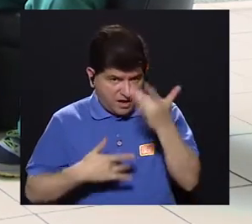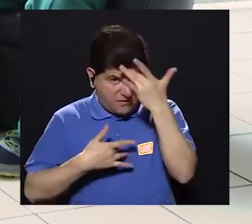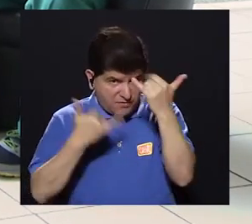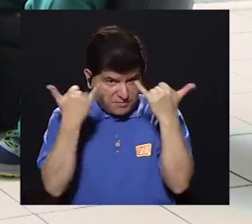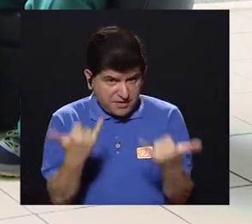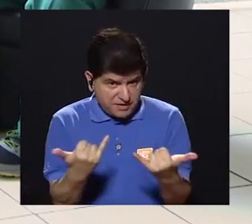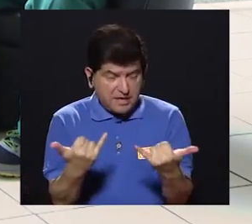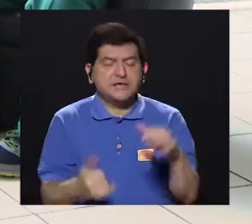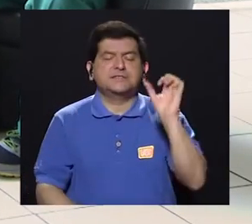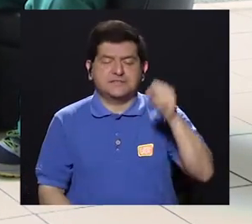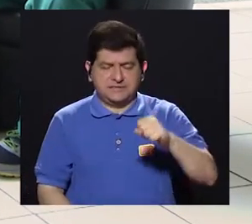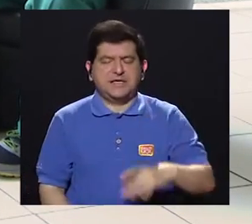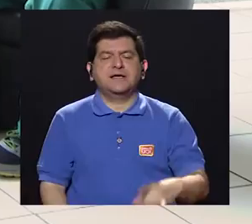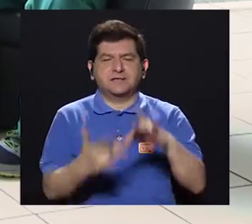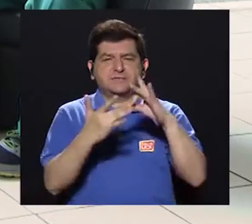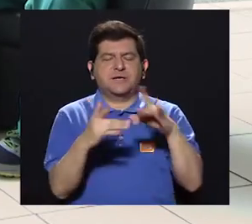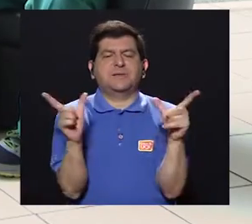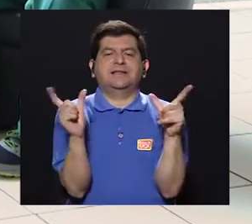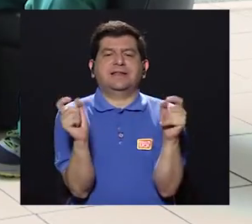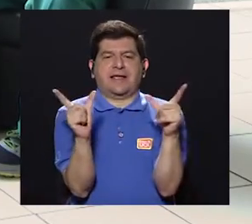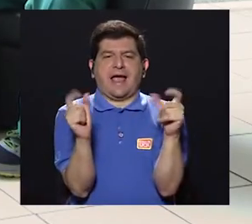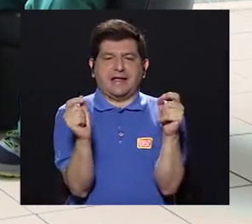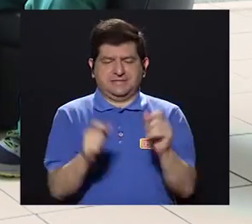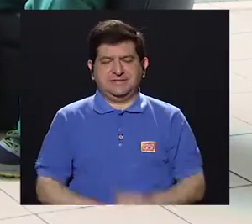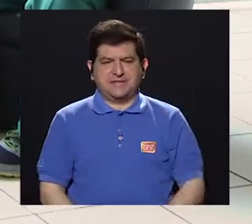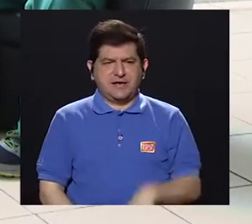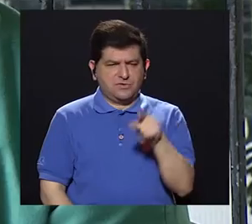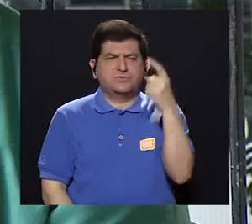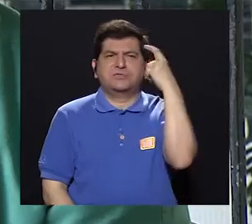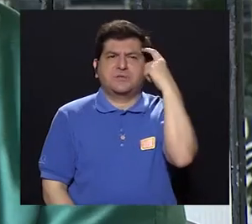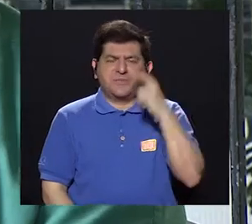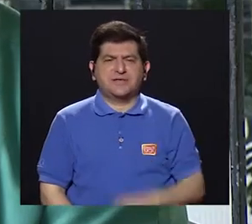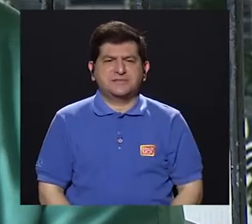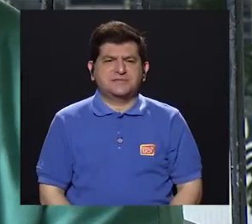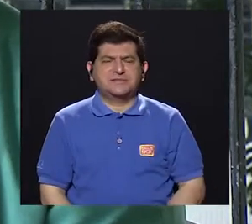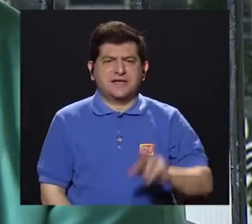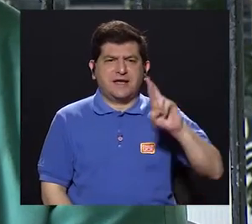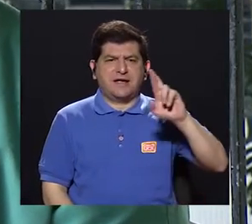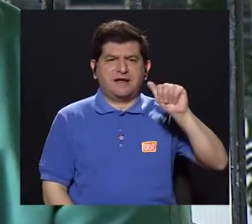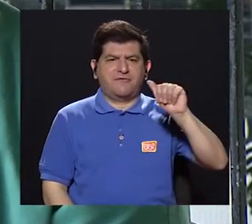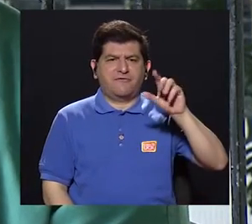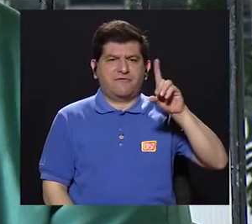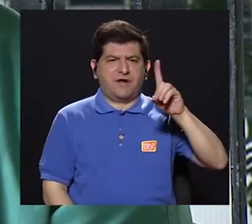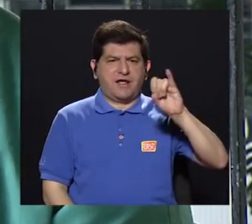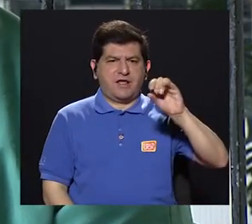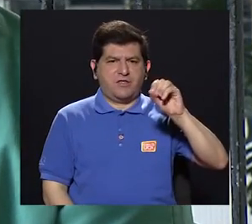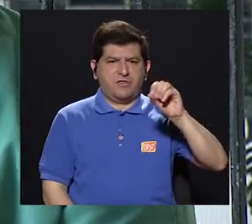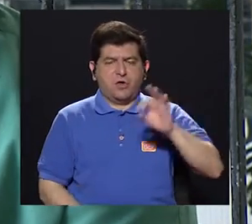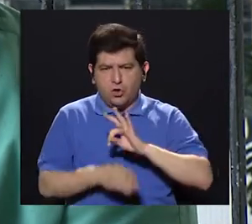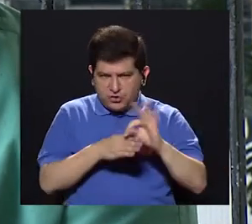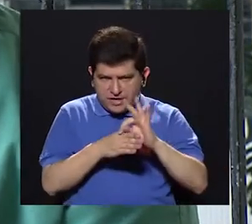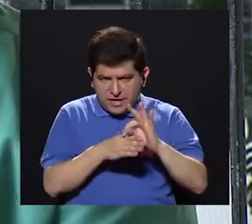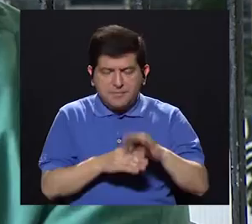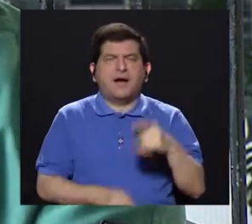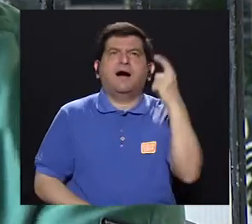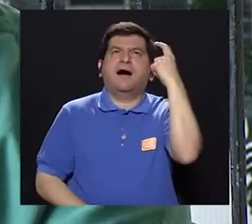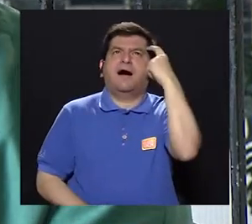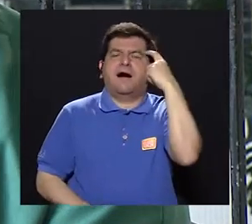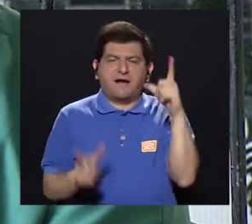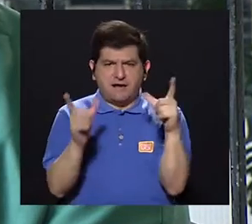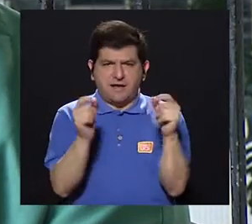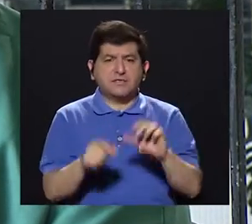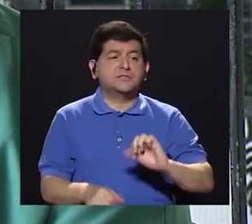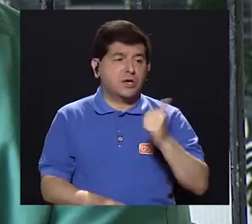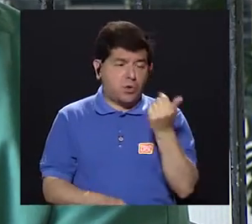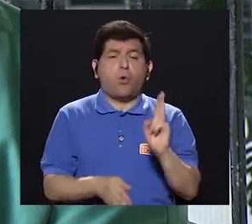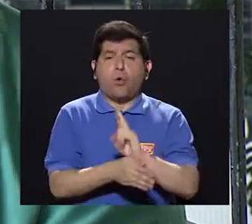tratar enfermedades. Para tratar enfermedades, principalmente el cáncer, ¿verdad? Cuando ustedes asocian radioterapia, ustedes dicen cáncer, ¿verdad? Tiene otras